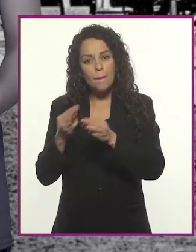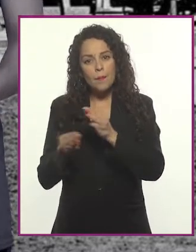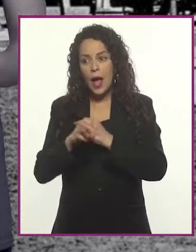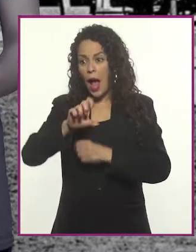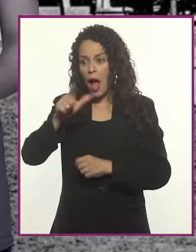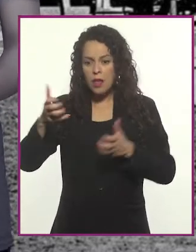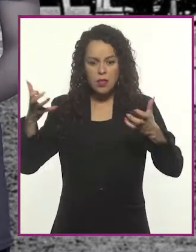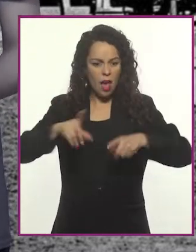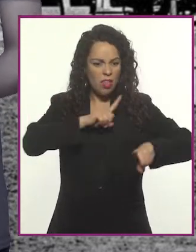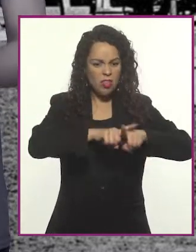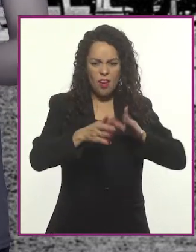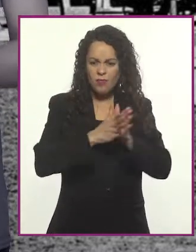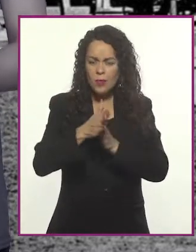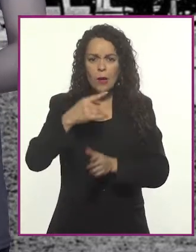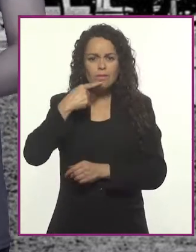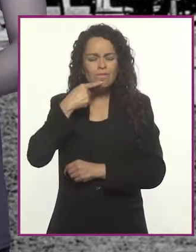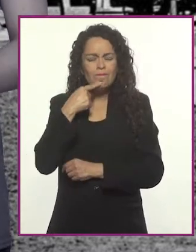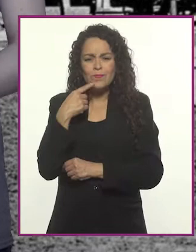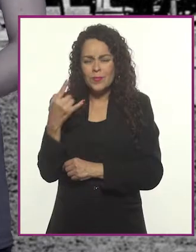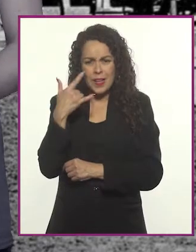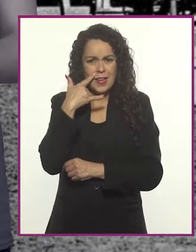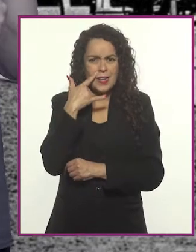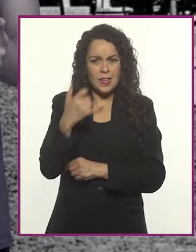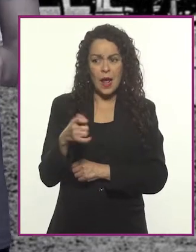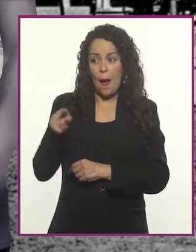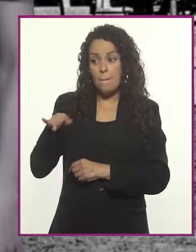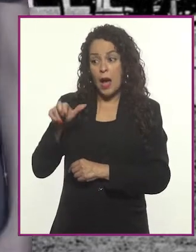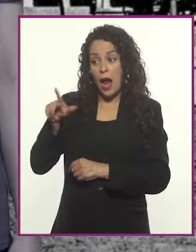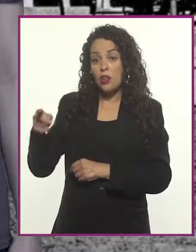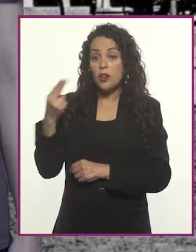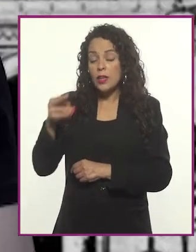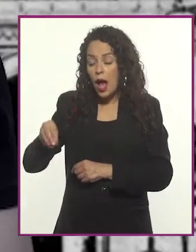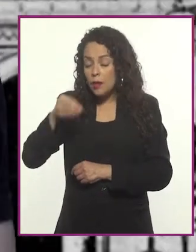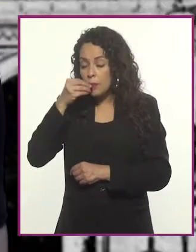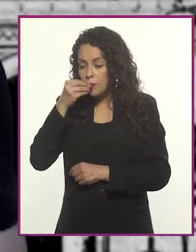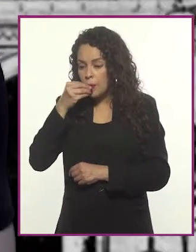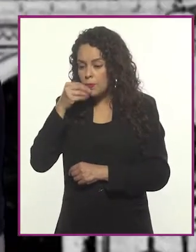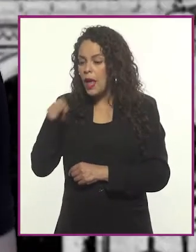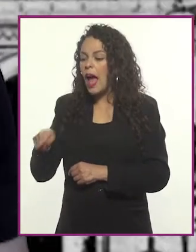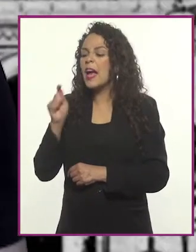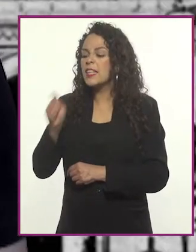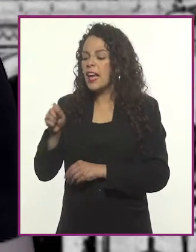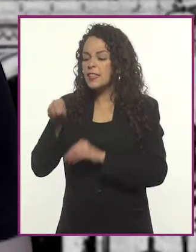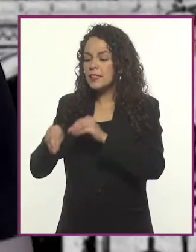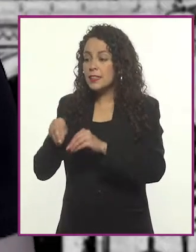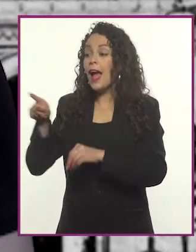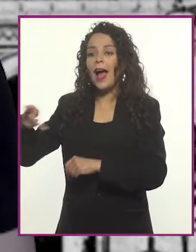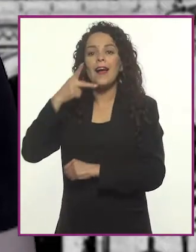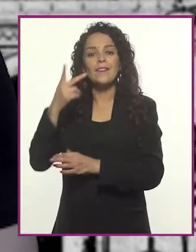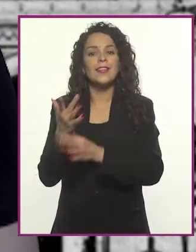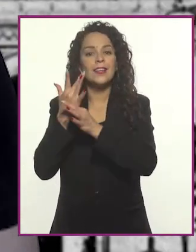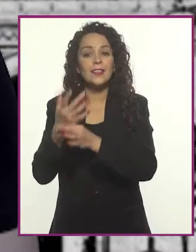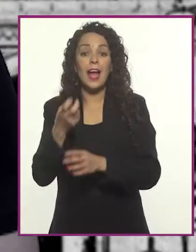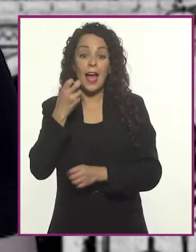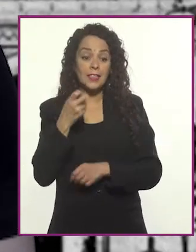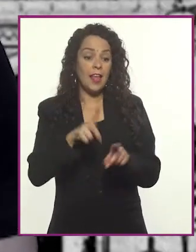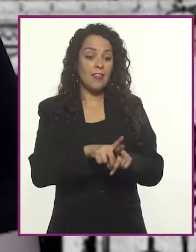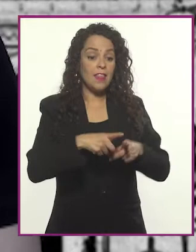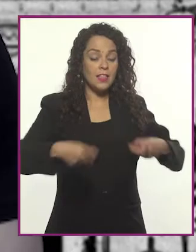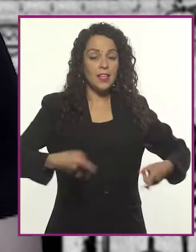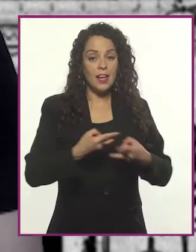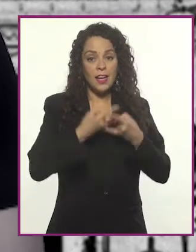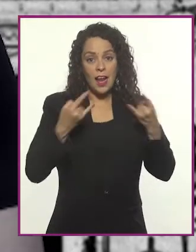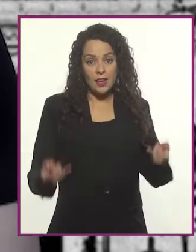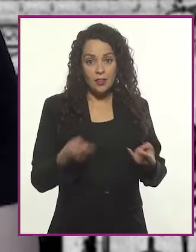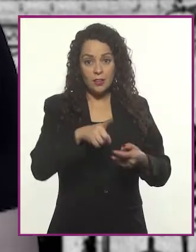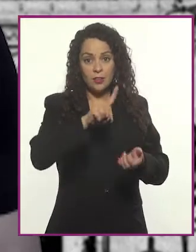sabores extravagantes, que solo Mario puede probar y tiene que adivinar. Esto que cuentas es el desarrollo de la historia, que es donde se